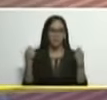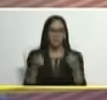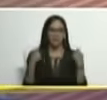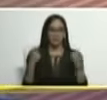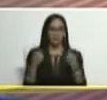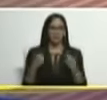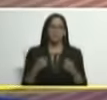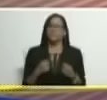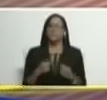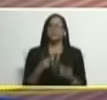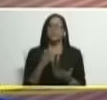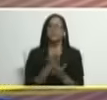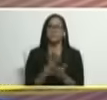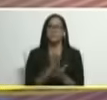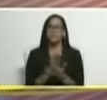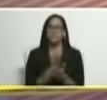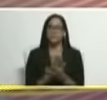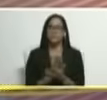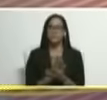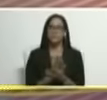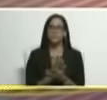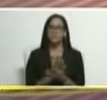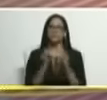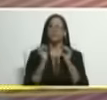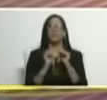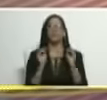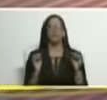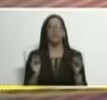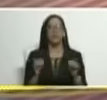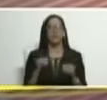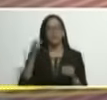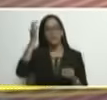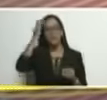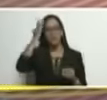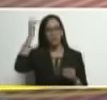Y siempre se les reclamó y ellos fingieron locura.